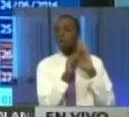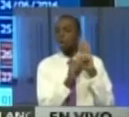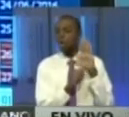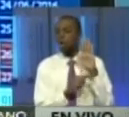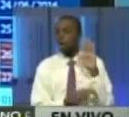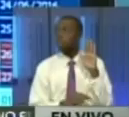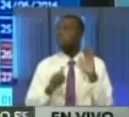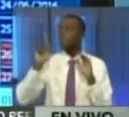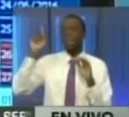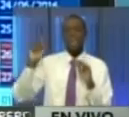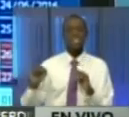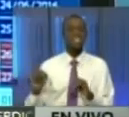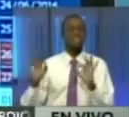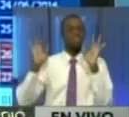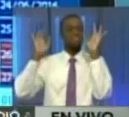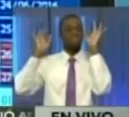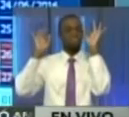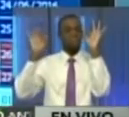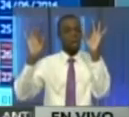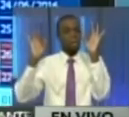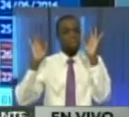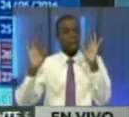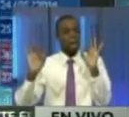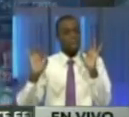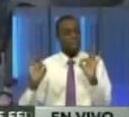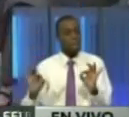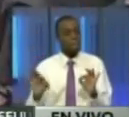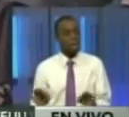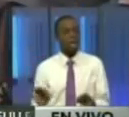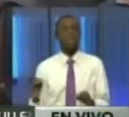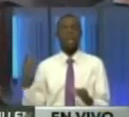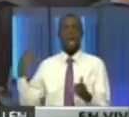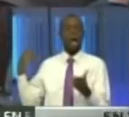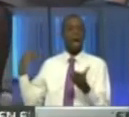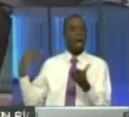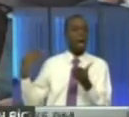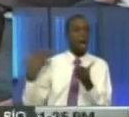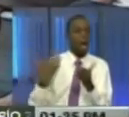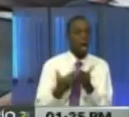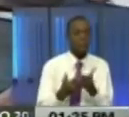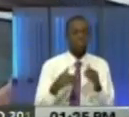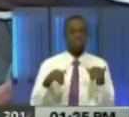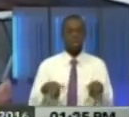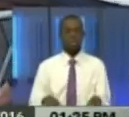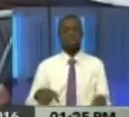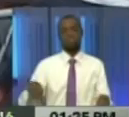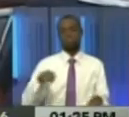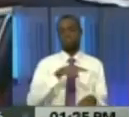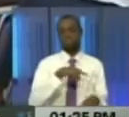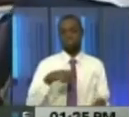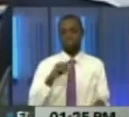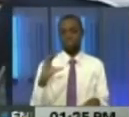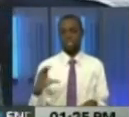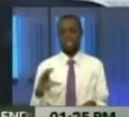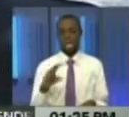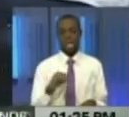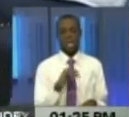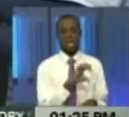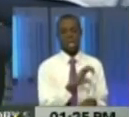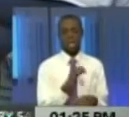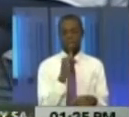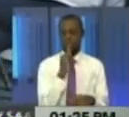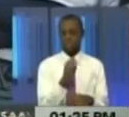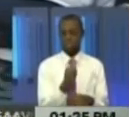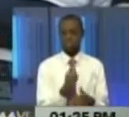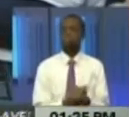que estrictamente han regido las actuaciones de este Consejo Nacional Electoral.